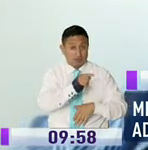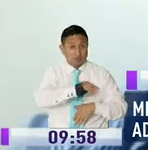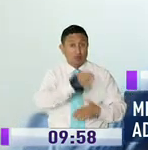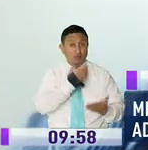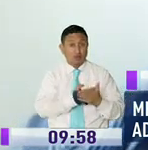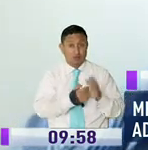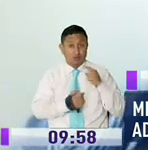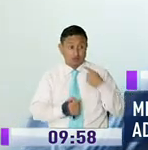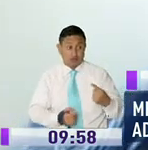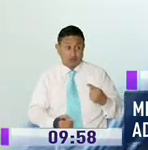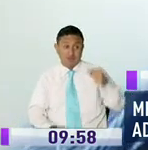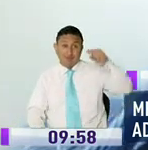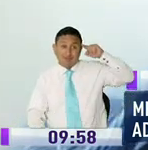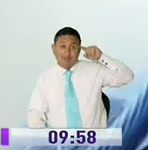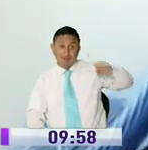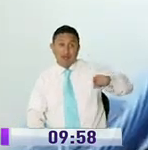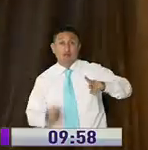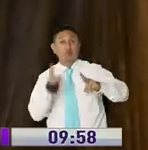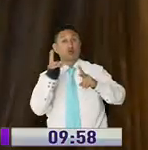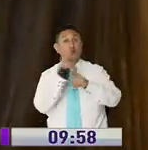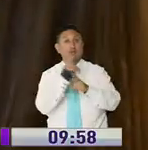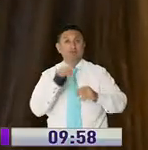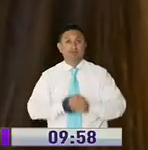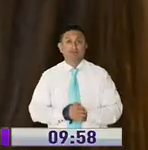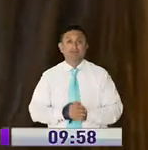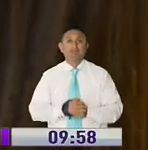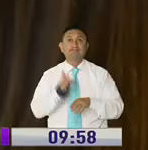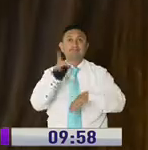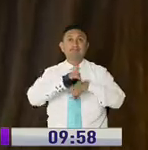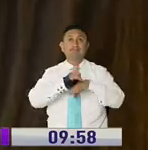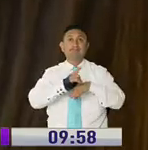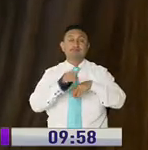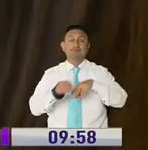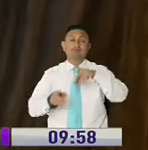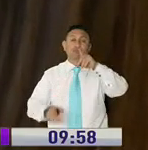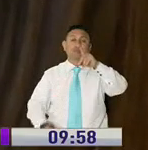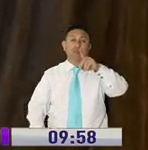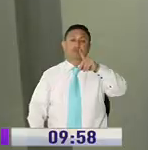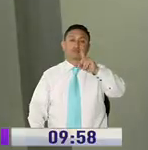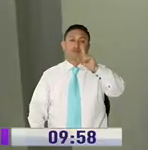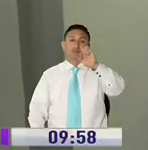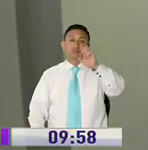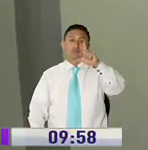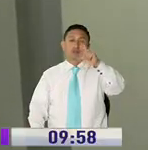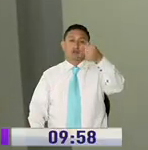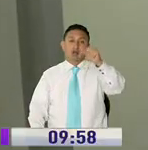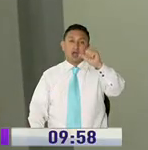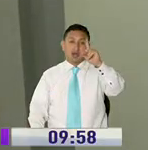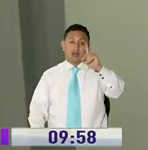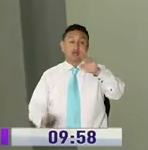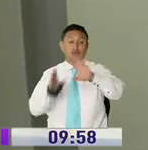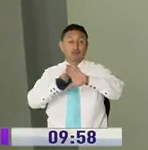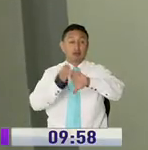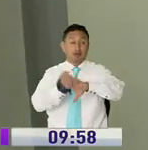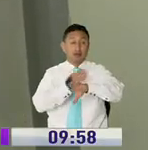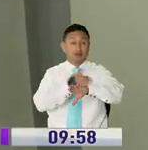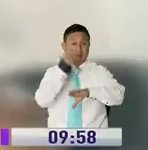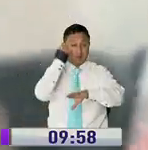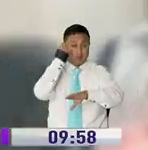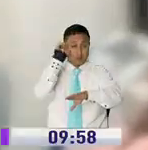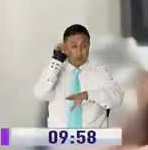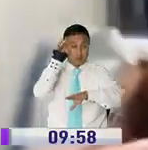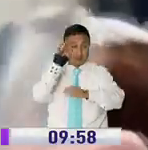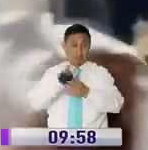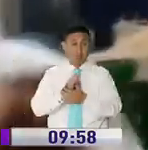evidencia, pues hay que tener cuidado. La doctora Patricia Delgado comenta que se deben tener en cuenta los siguientes criterios. Debe